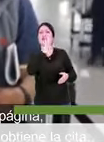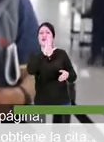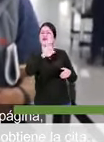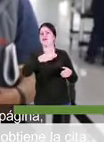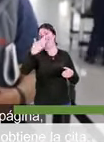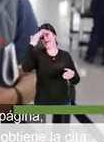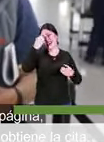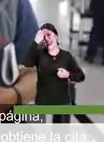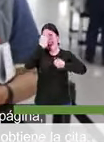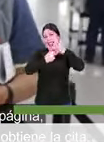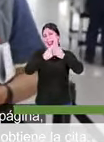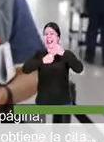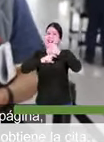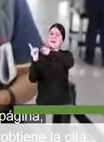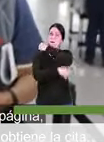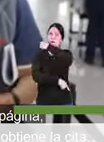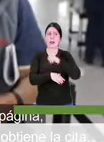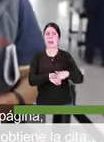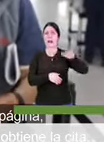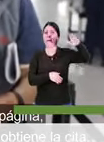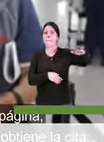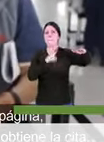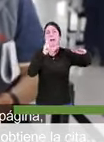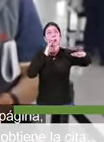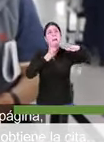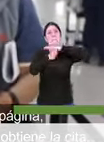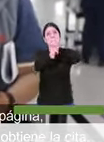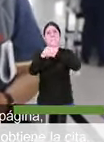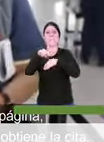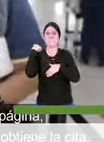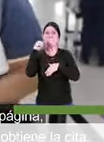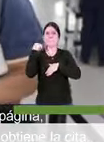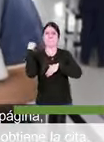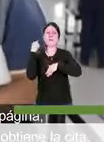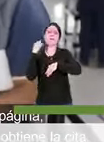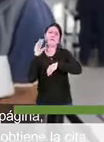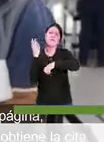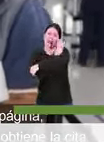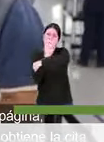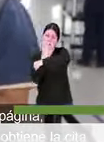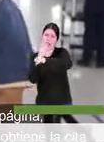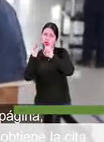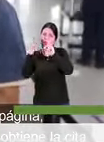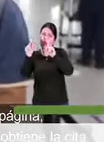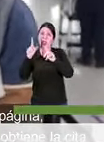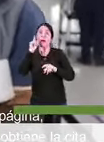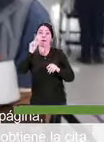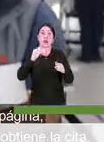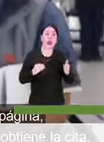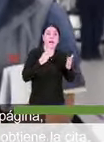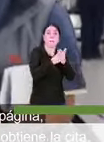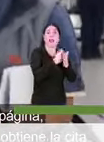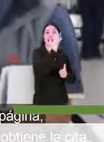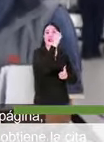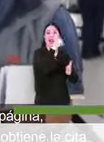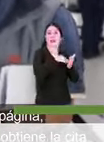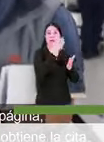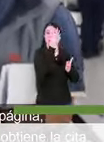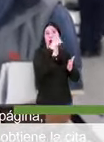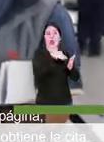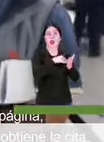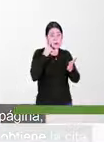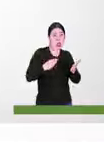y no es tan fácil entrar a la página. Pero si viene uno y paga al tramitador 30, 40 mil pesos, en